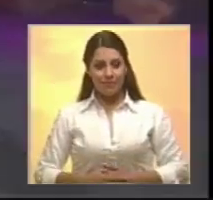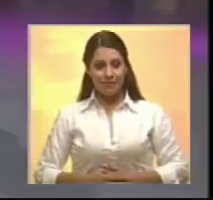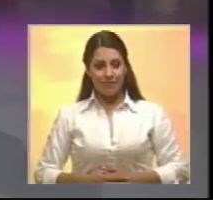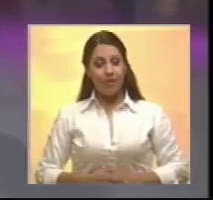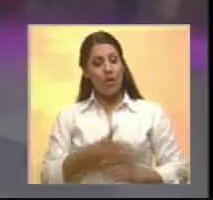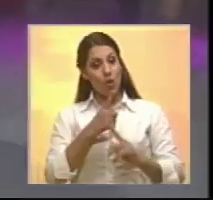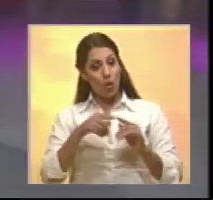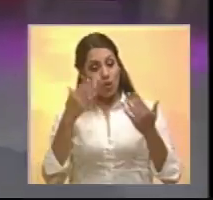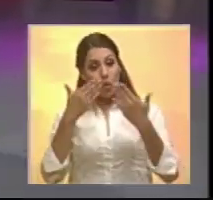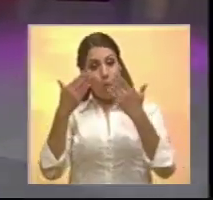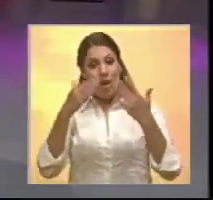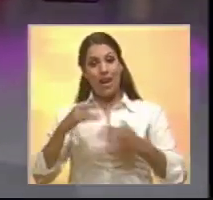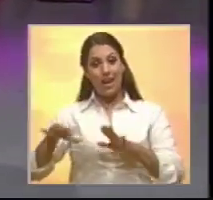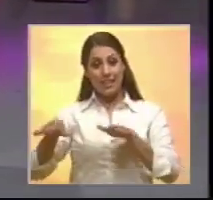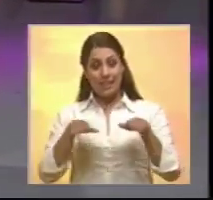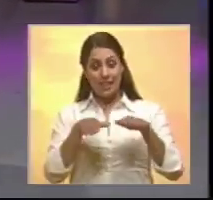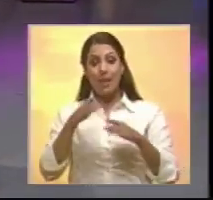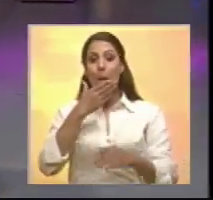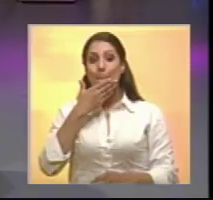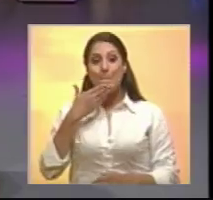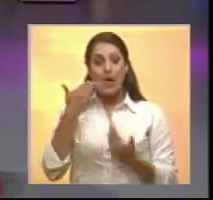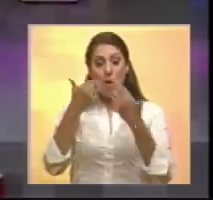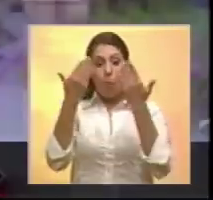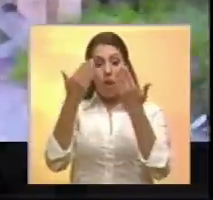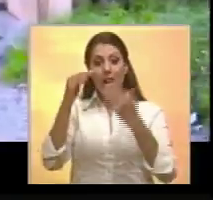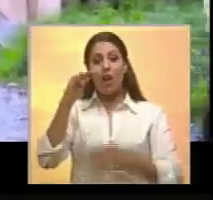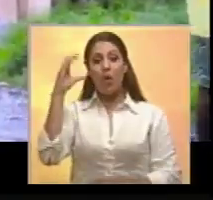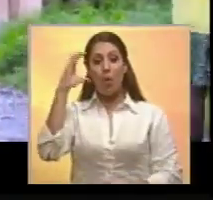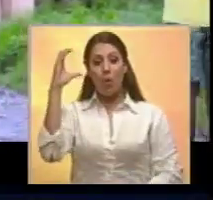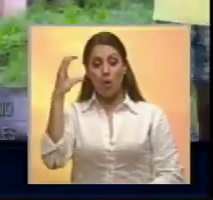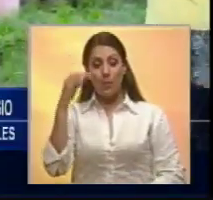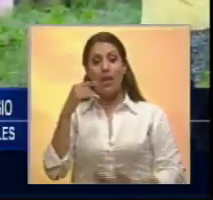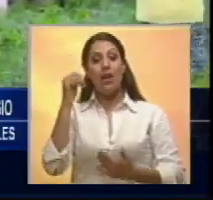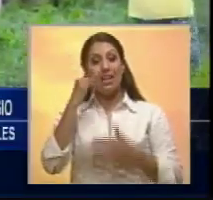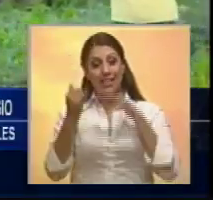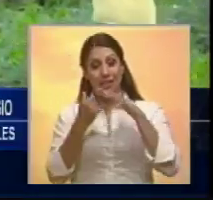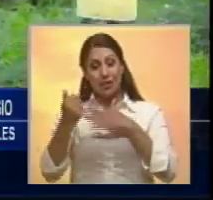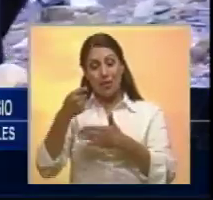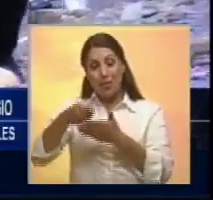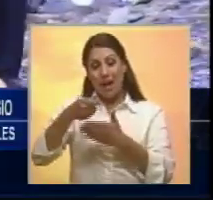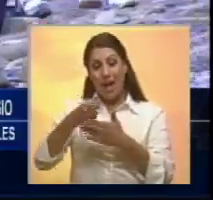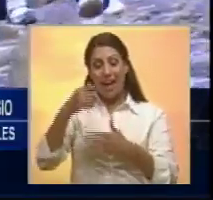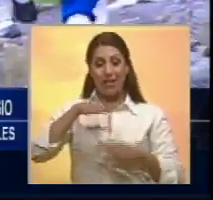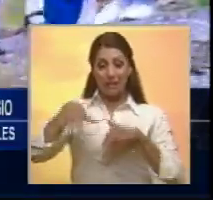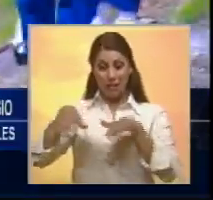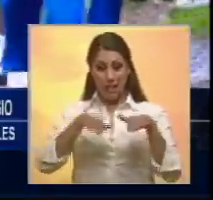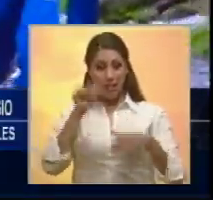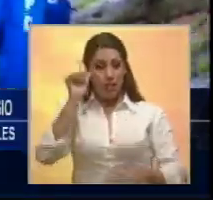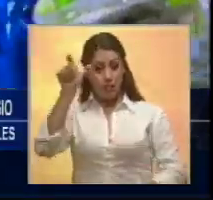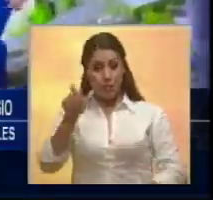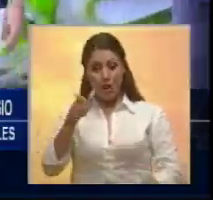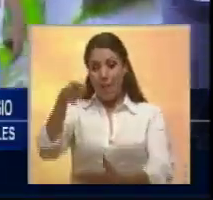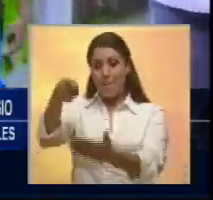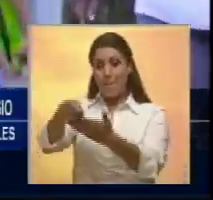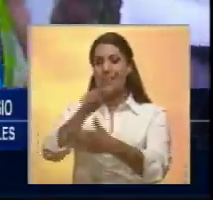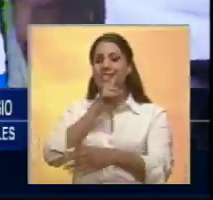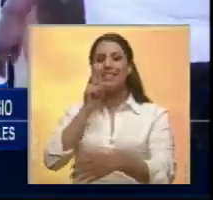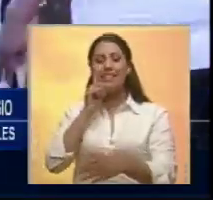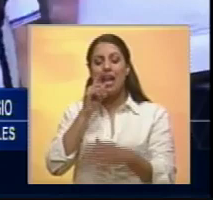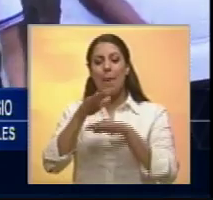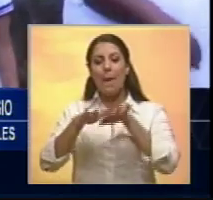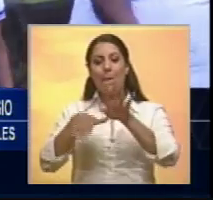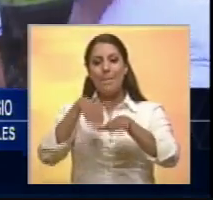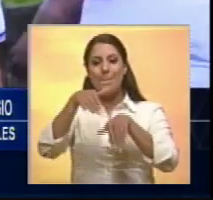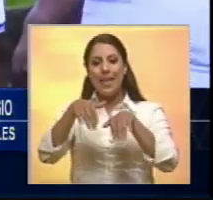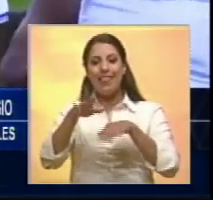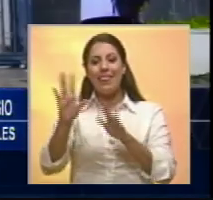Y el colegio de Shakira fue reconocido como el mejor de Colombia. La institución educativa distrital Fundación Pies Descalzos, creada a través